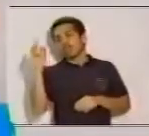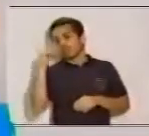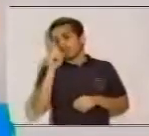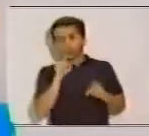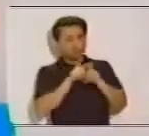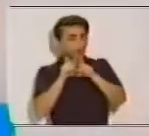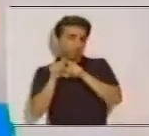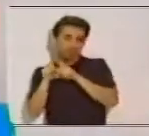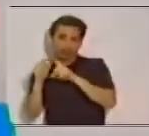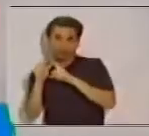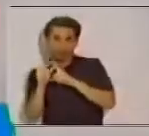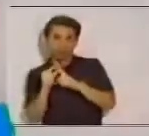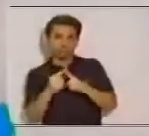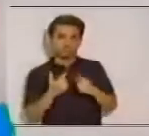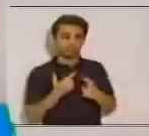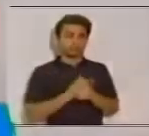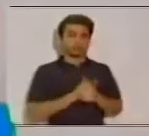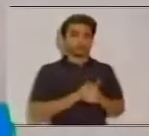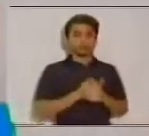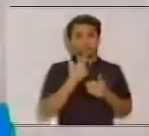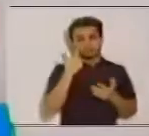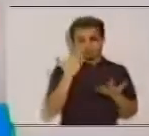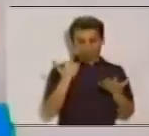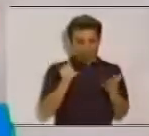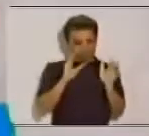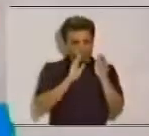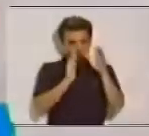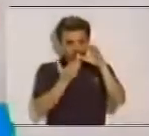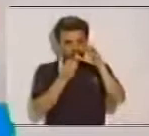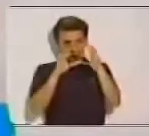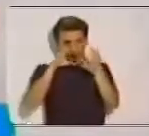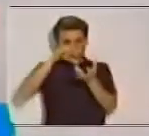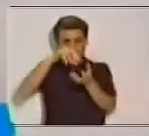¿Quién me ayuda? ¿Quién me dice?